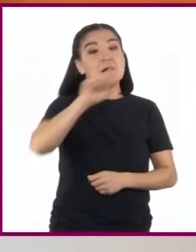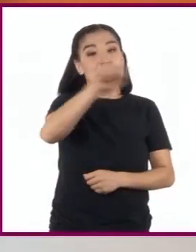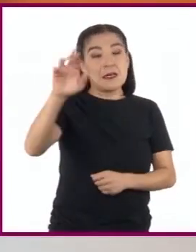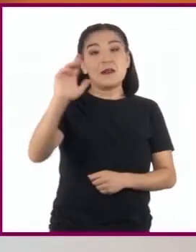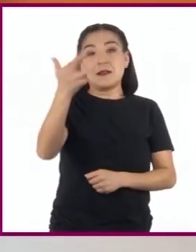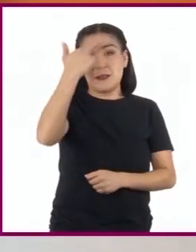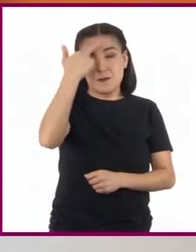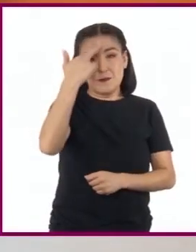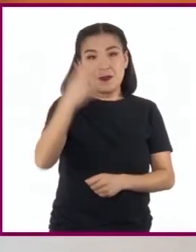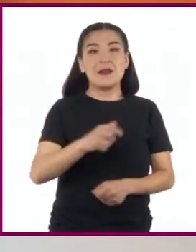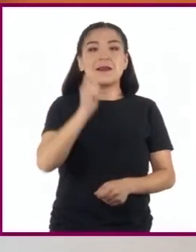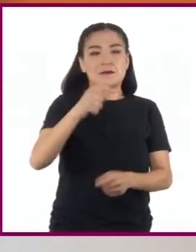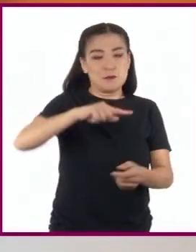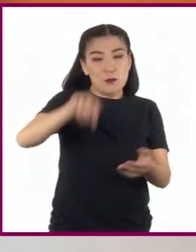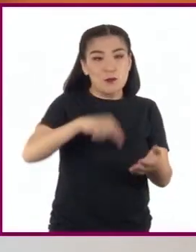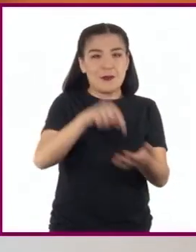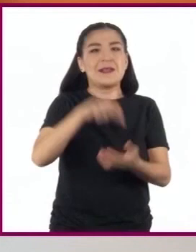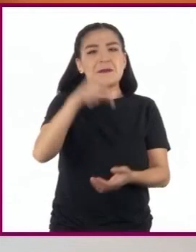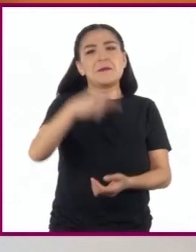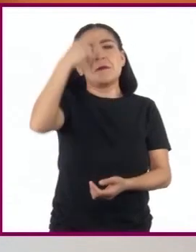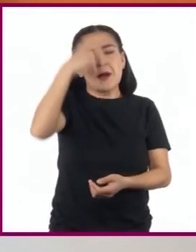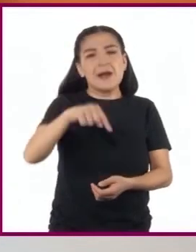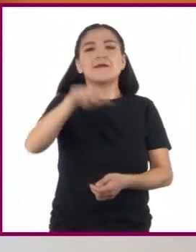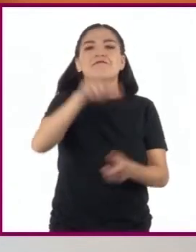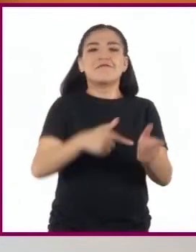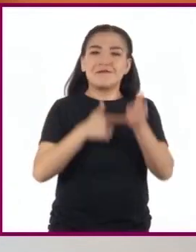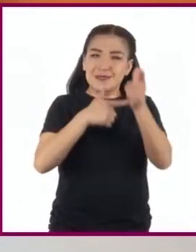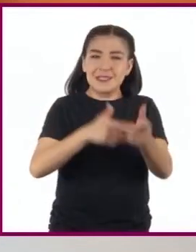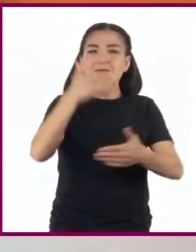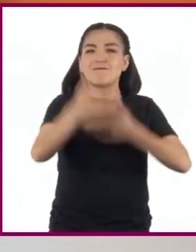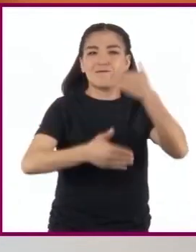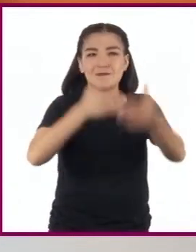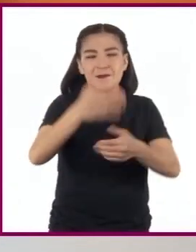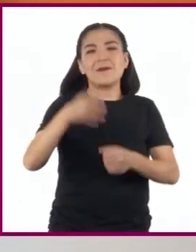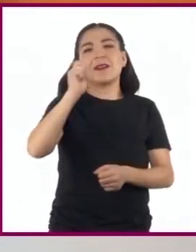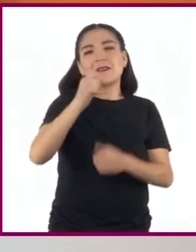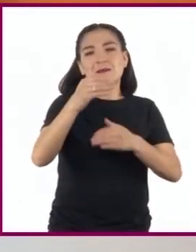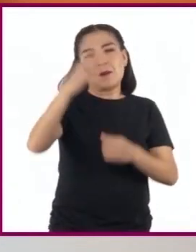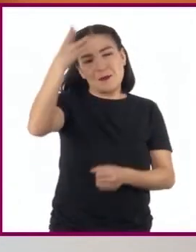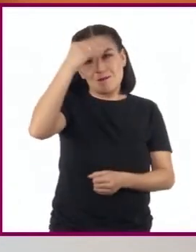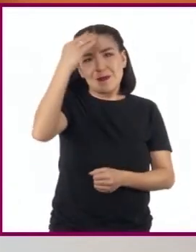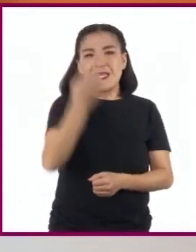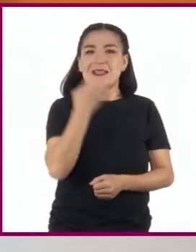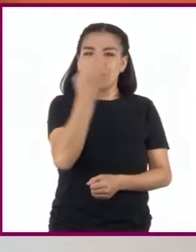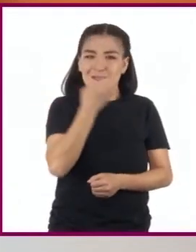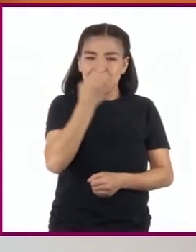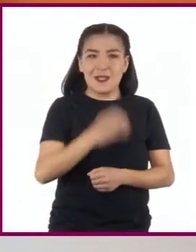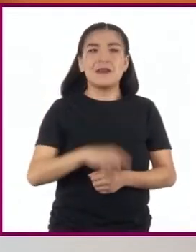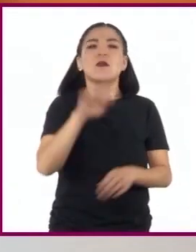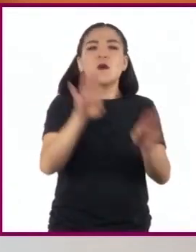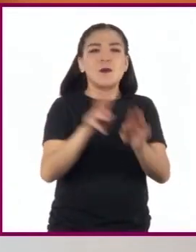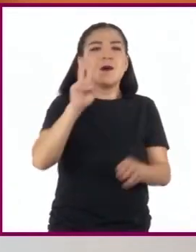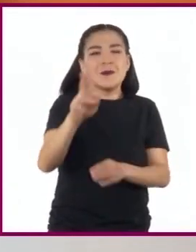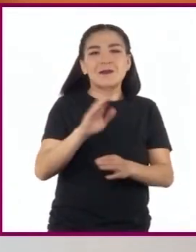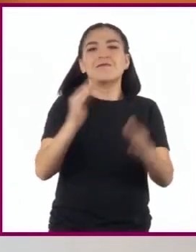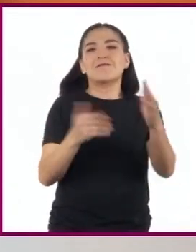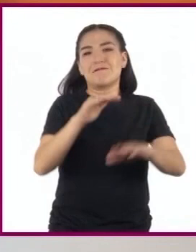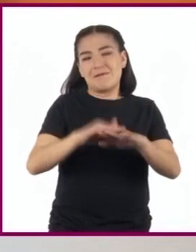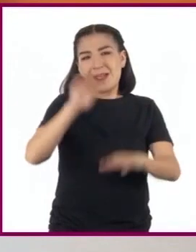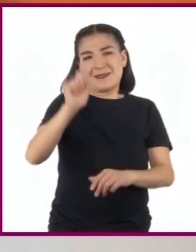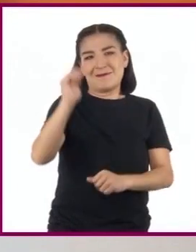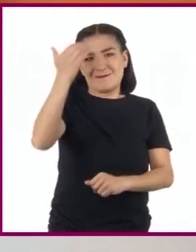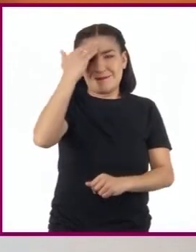Recuerden que este espacio les permite continuar avanzando en su proceso escolar y adquirir nuevos